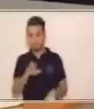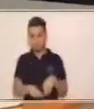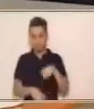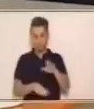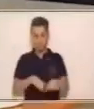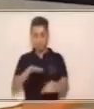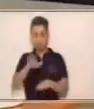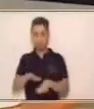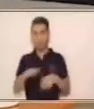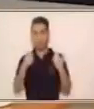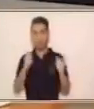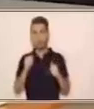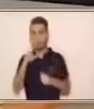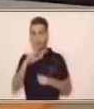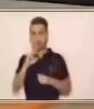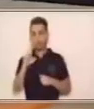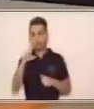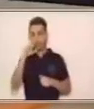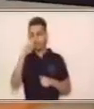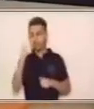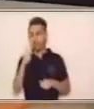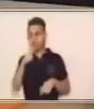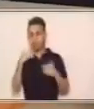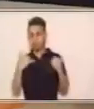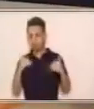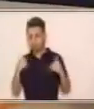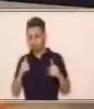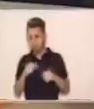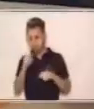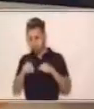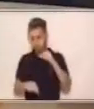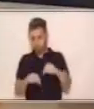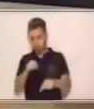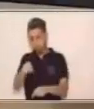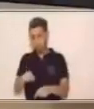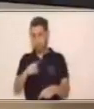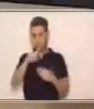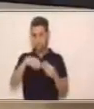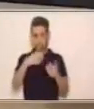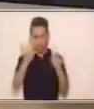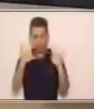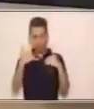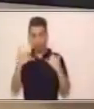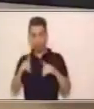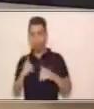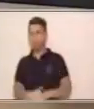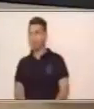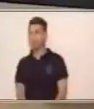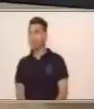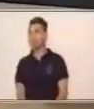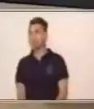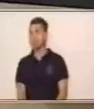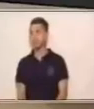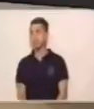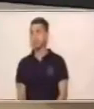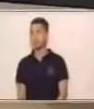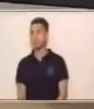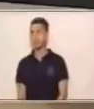cuartas. Y jugar, vamos, e invita a tu familia a jugar. Muy bien,